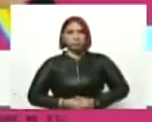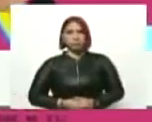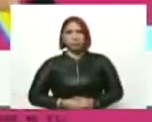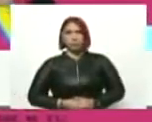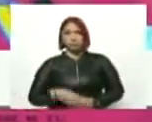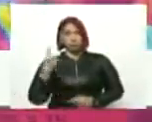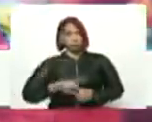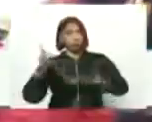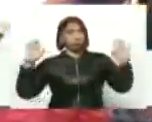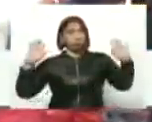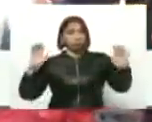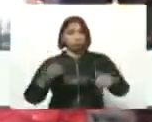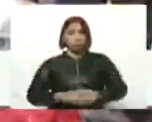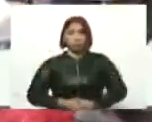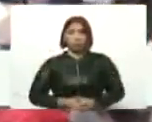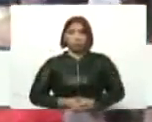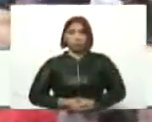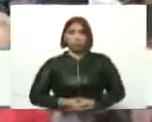Debe ser así.